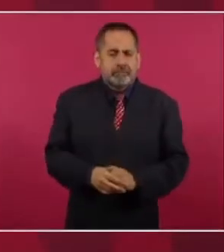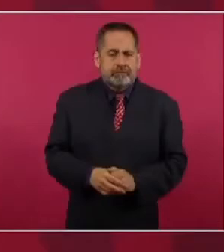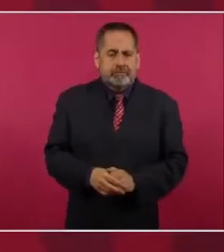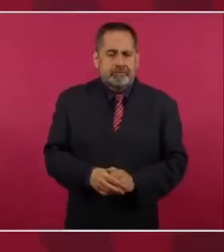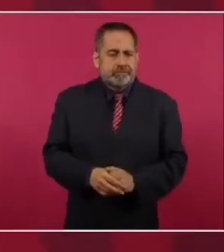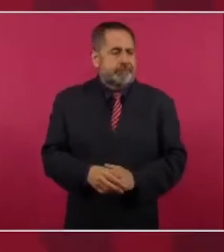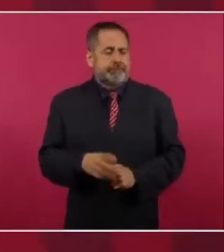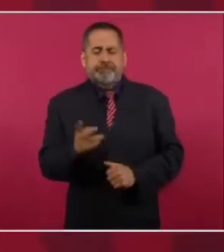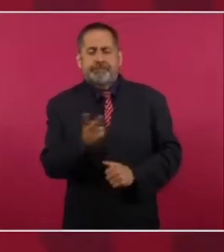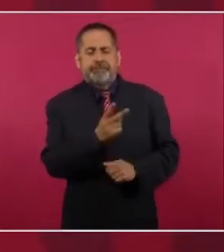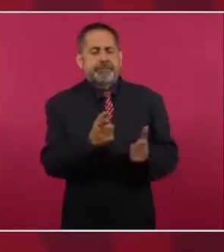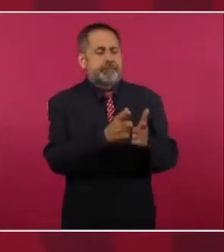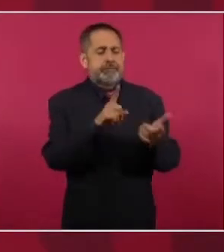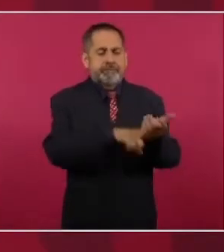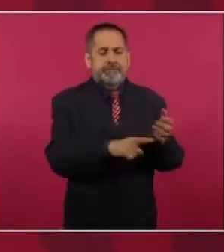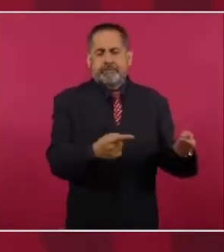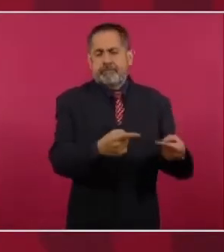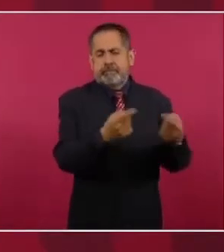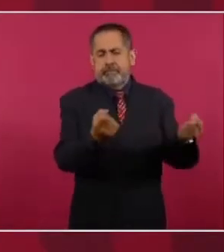antagónicos